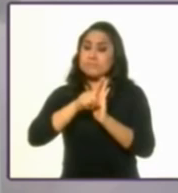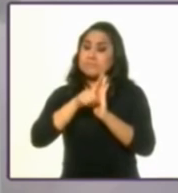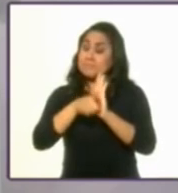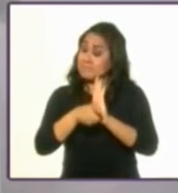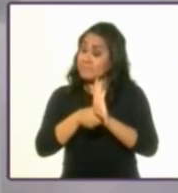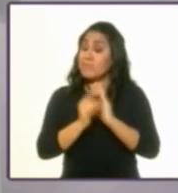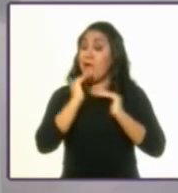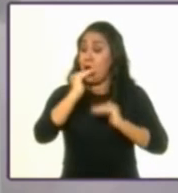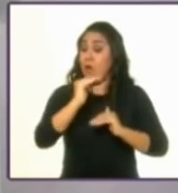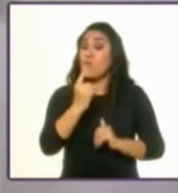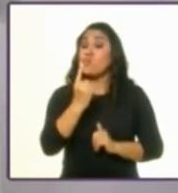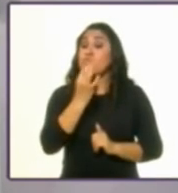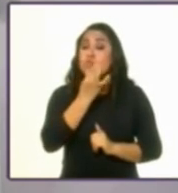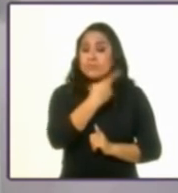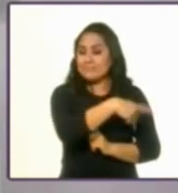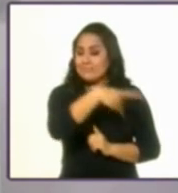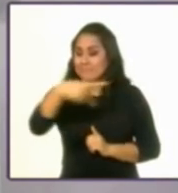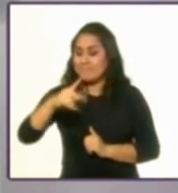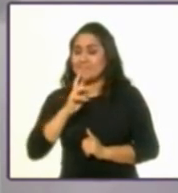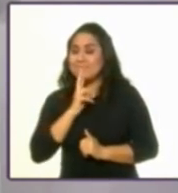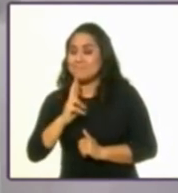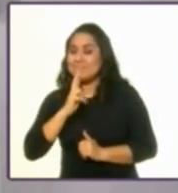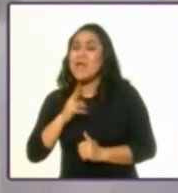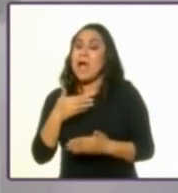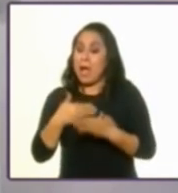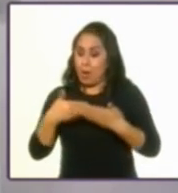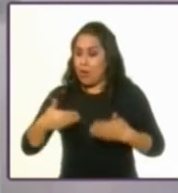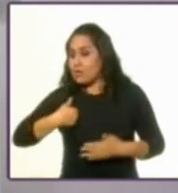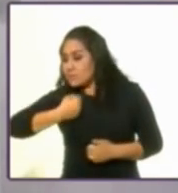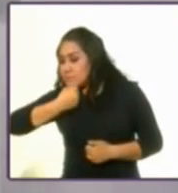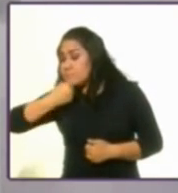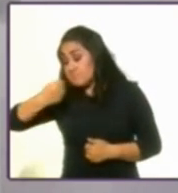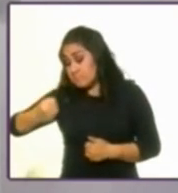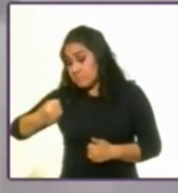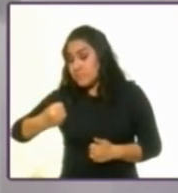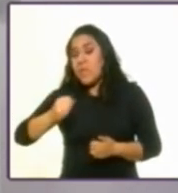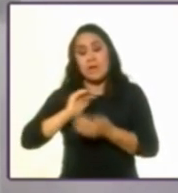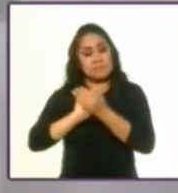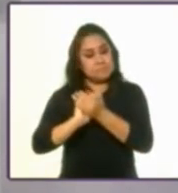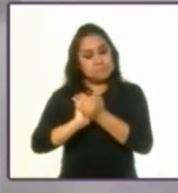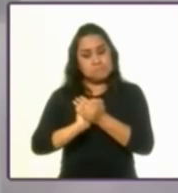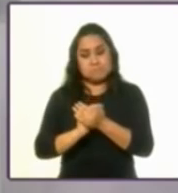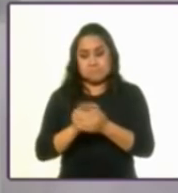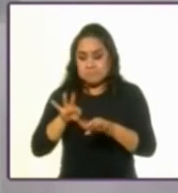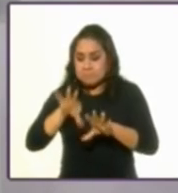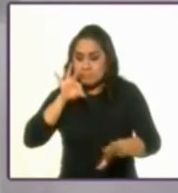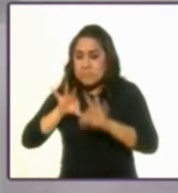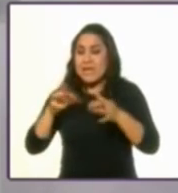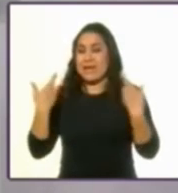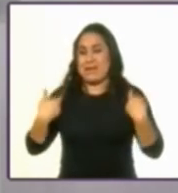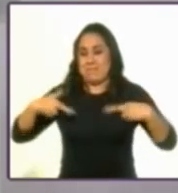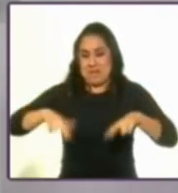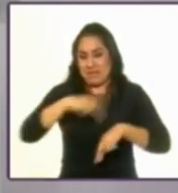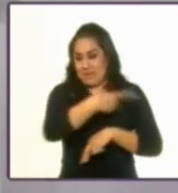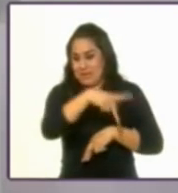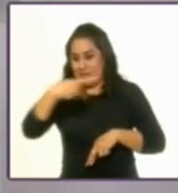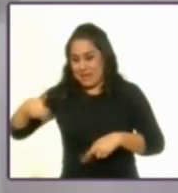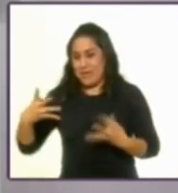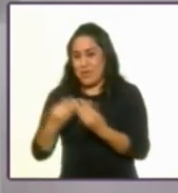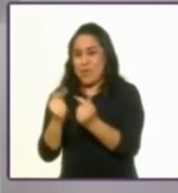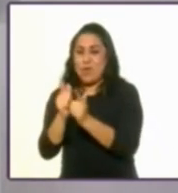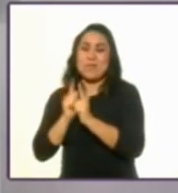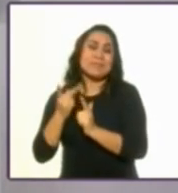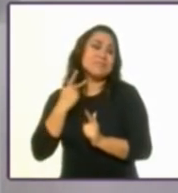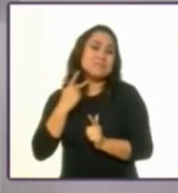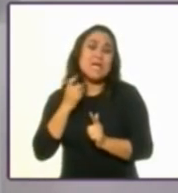tienen un minuto para responder y vamos a dar el uso de la palabra porque así quedó sorteado por representantes de sus partidos ante el instituto